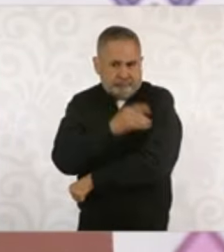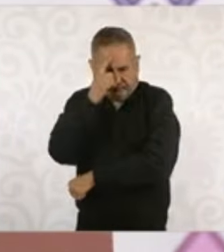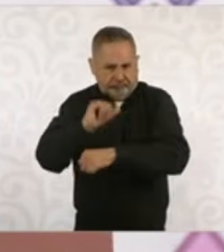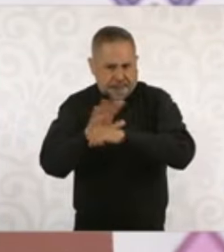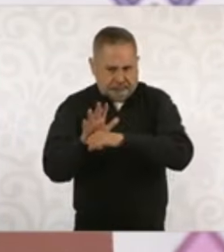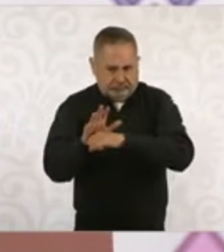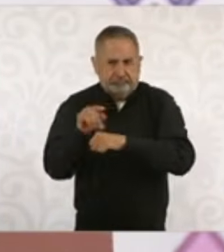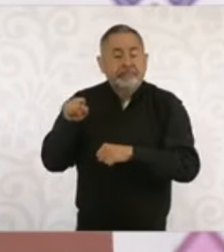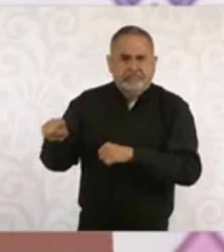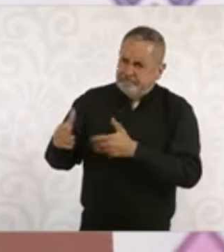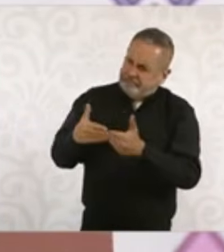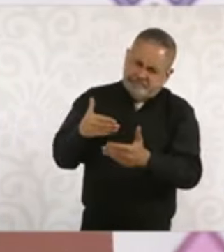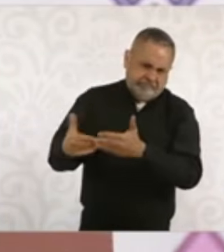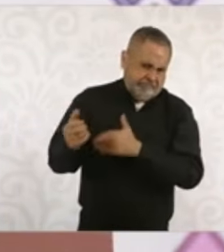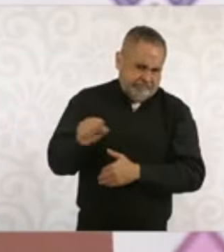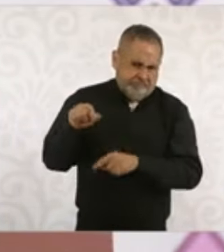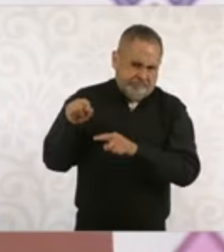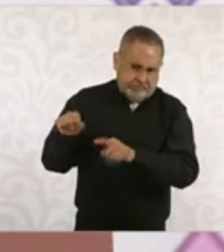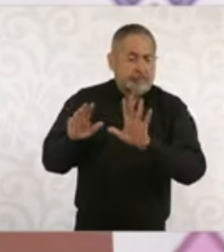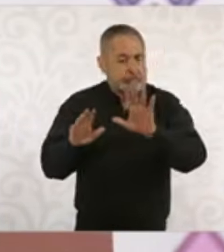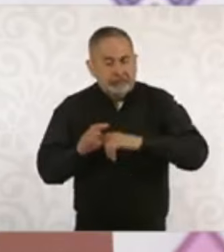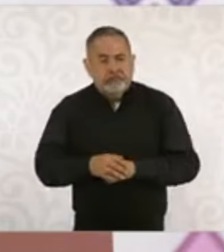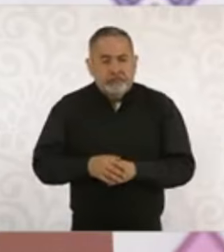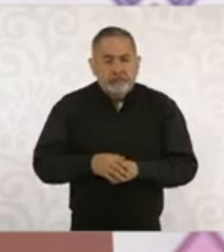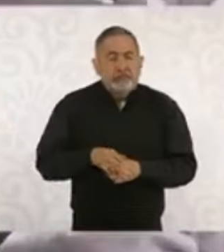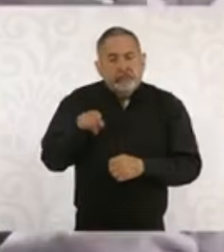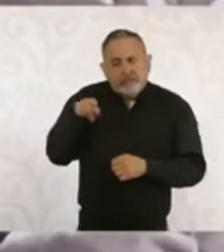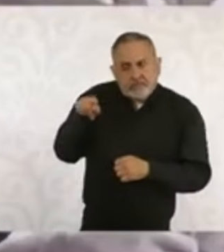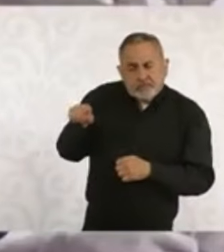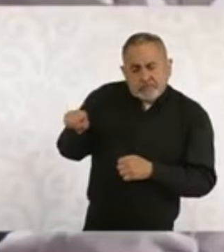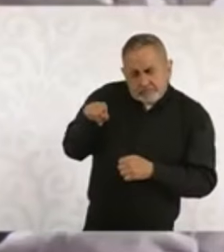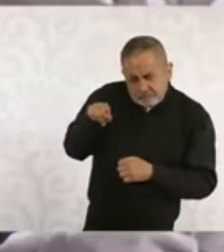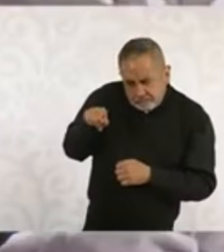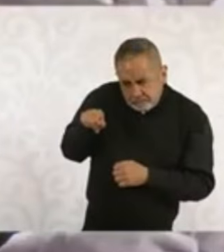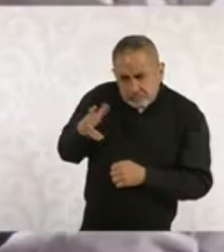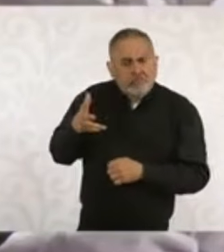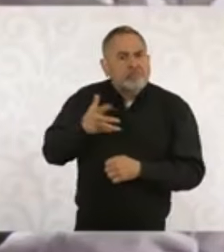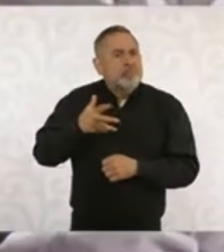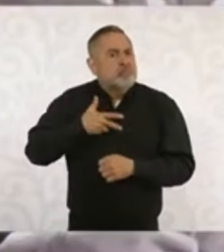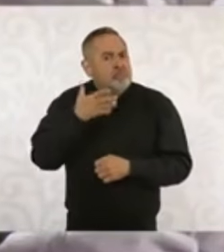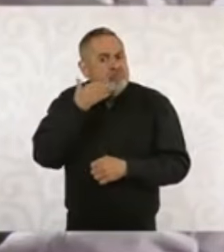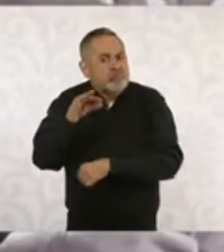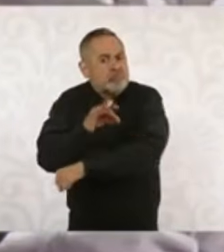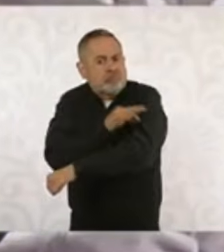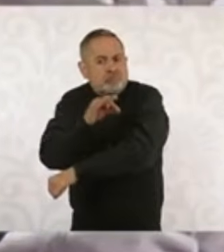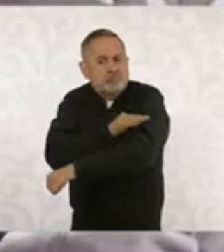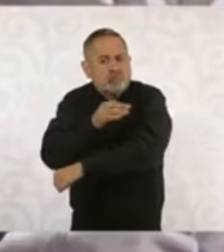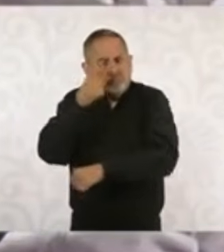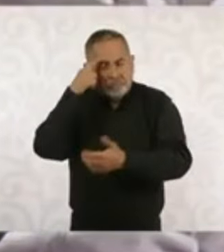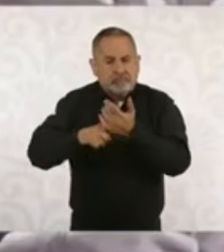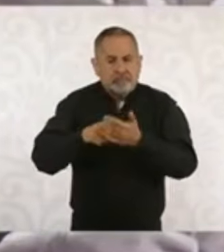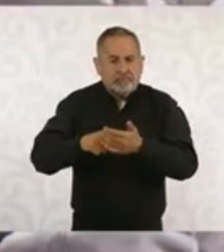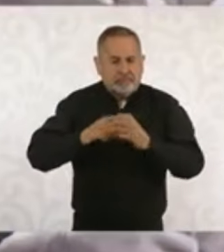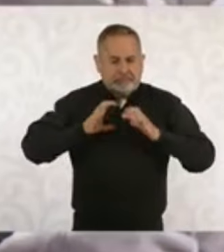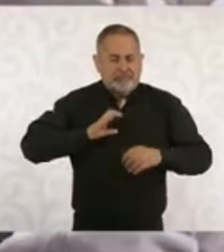que estamos investigando, también tienen una vacuna con desarrollos muy prometedores para el cáncer de